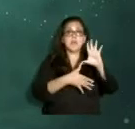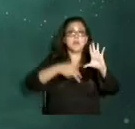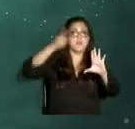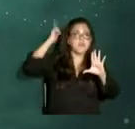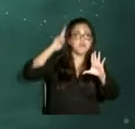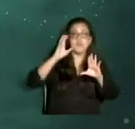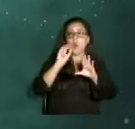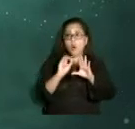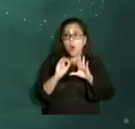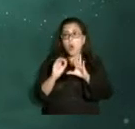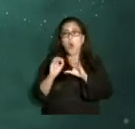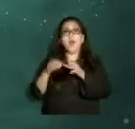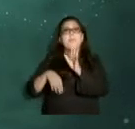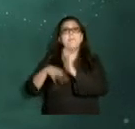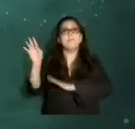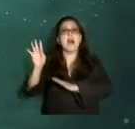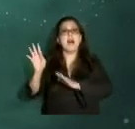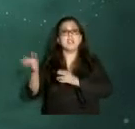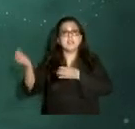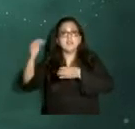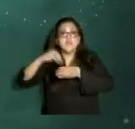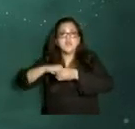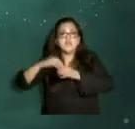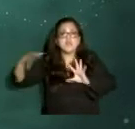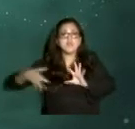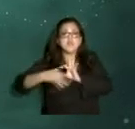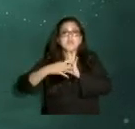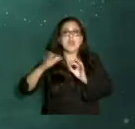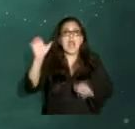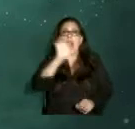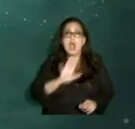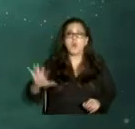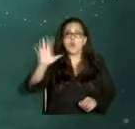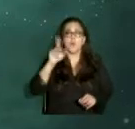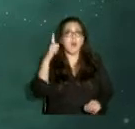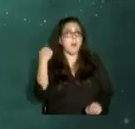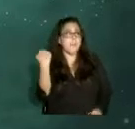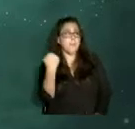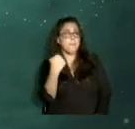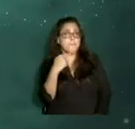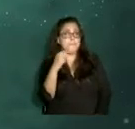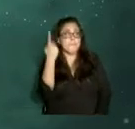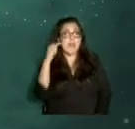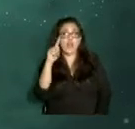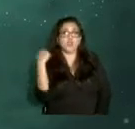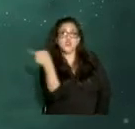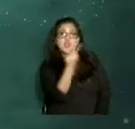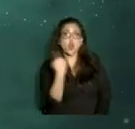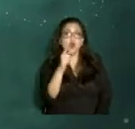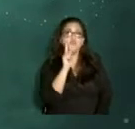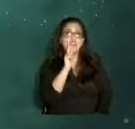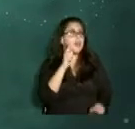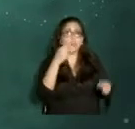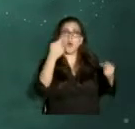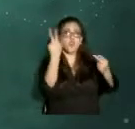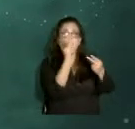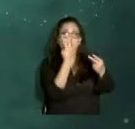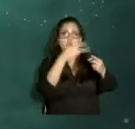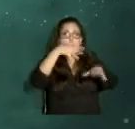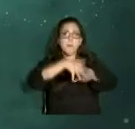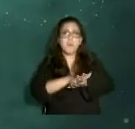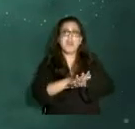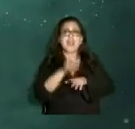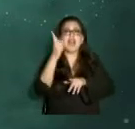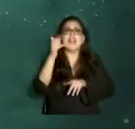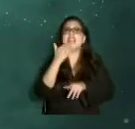derecha con mayor proporción de genes europeos. Pero todos tenemos de ambos. Y además tenemos un pequeño porcentaje de